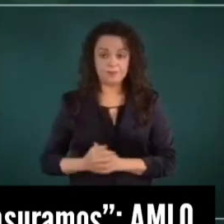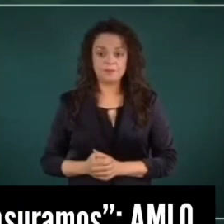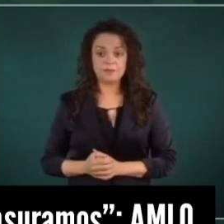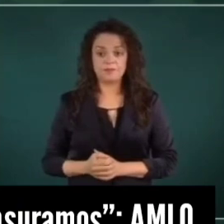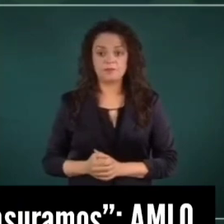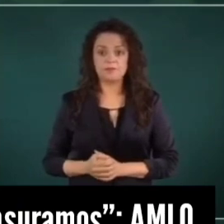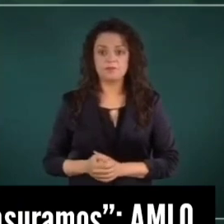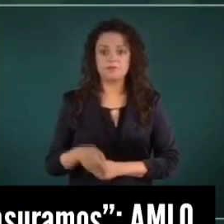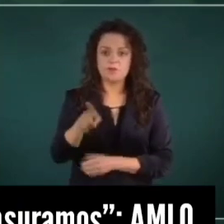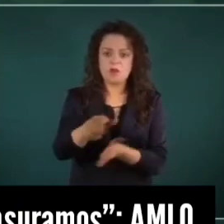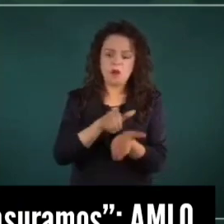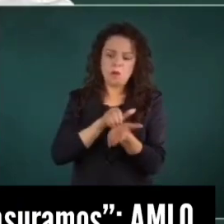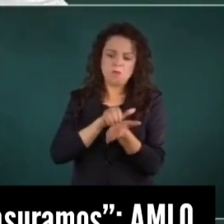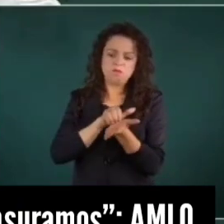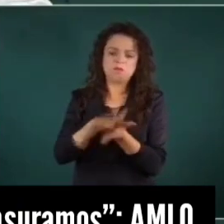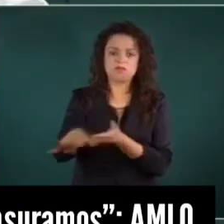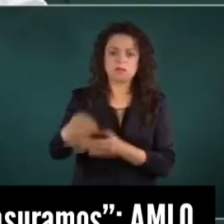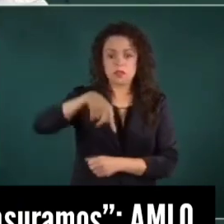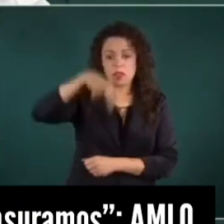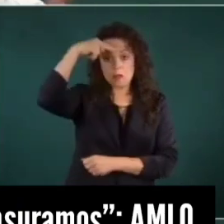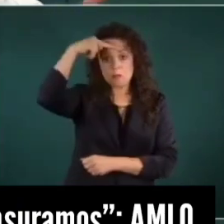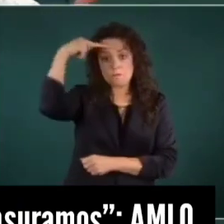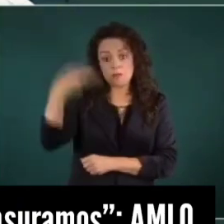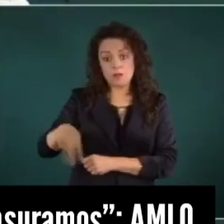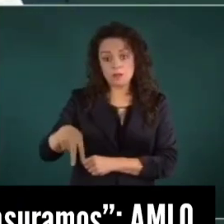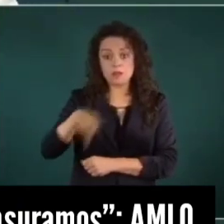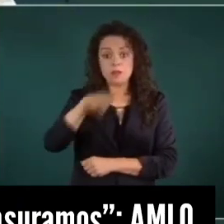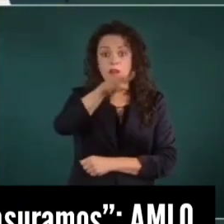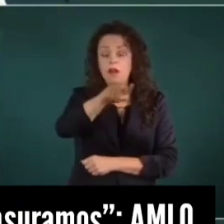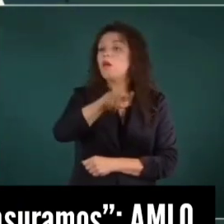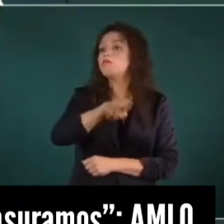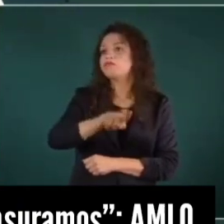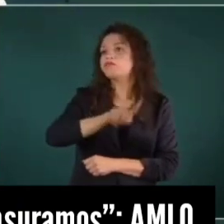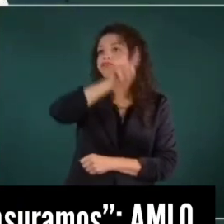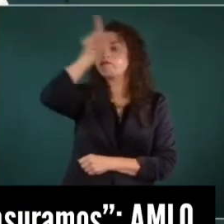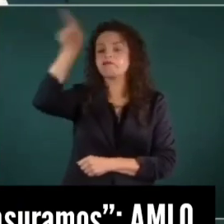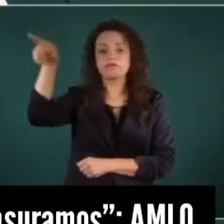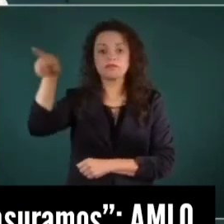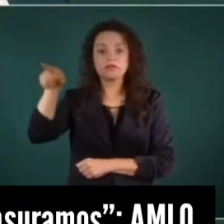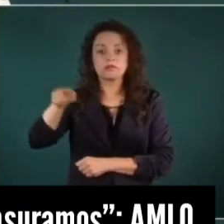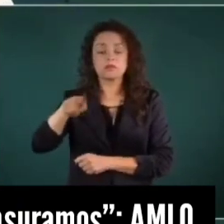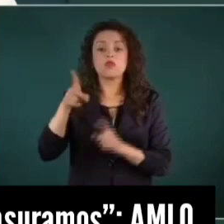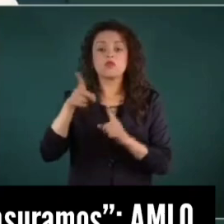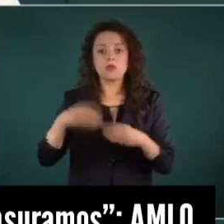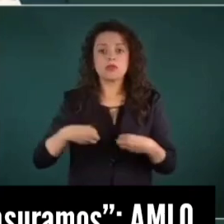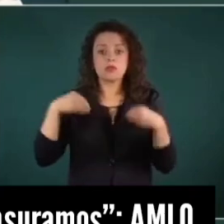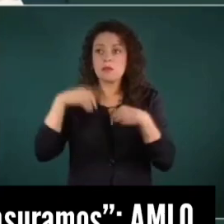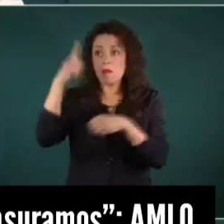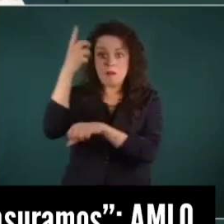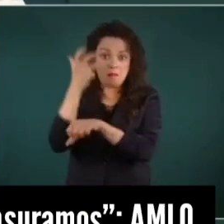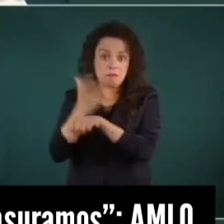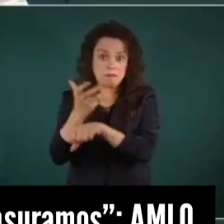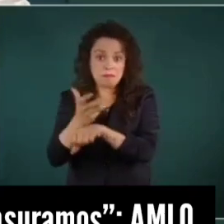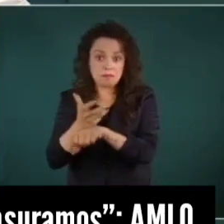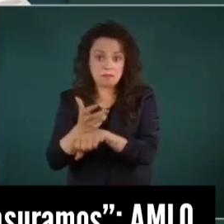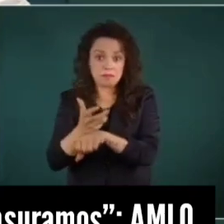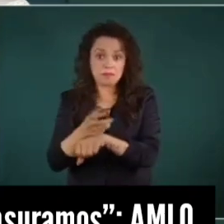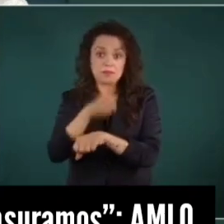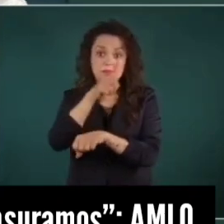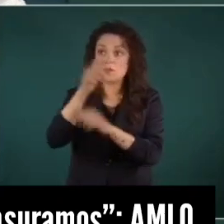expulsaron del país, está en Estados Unidos, se tuvo que